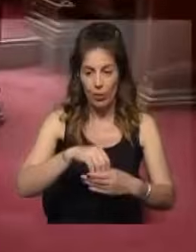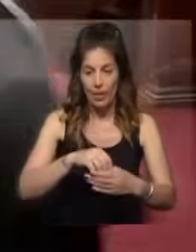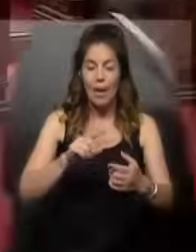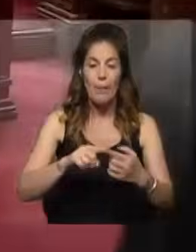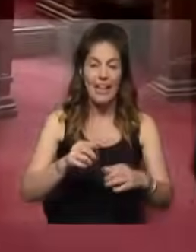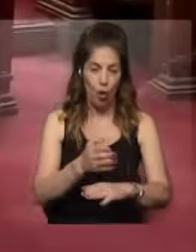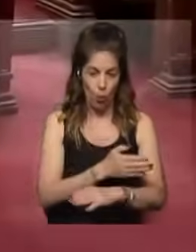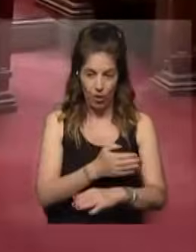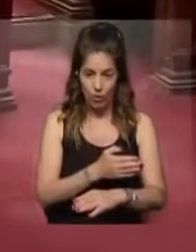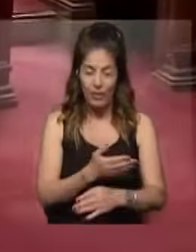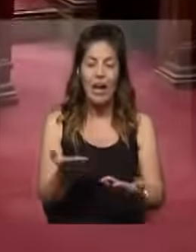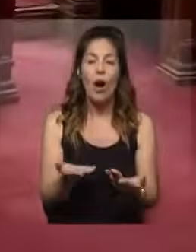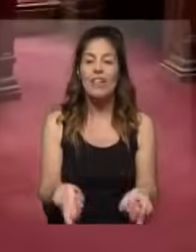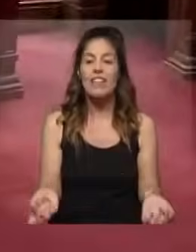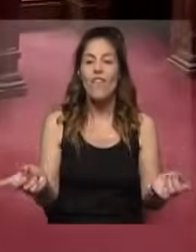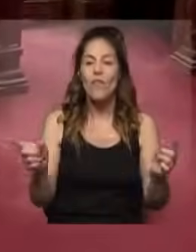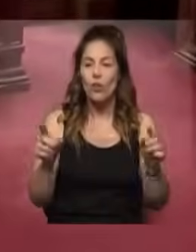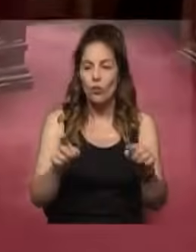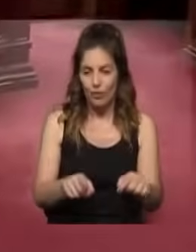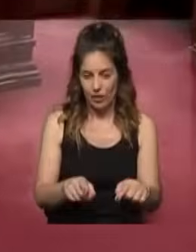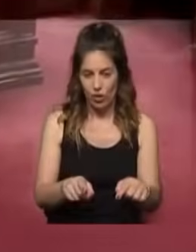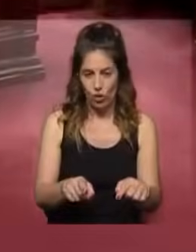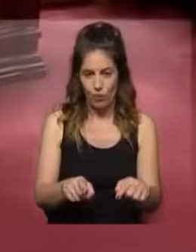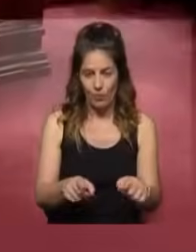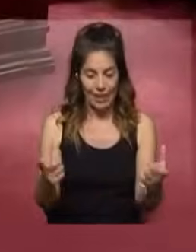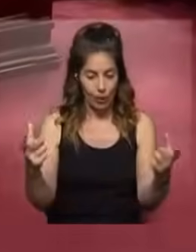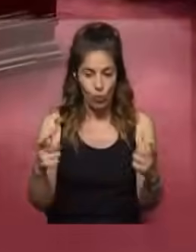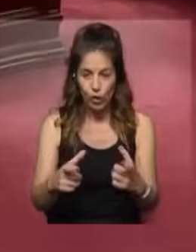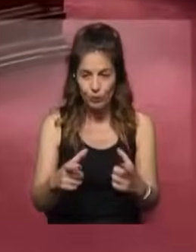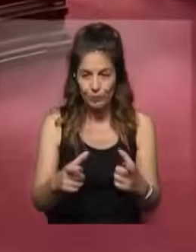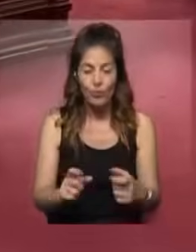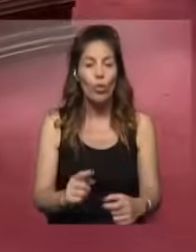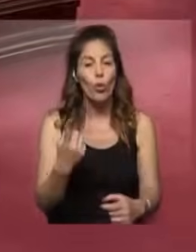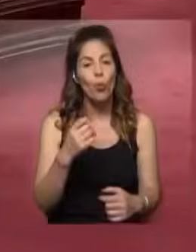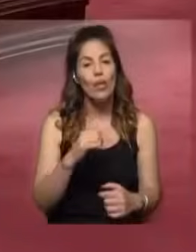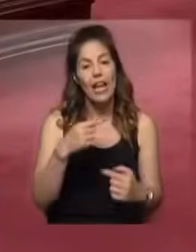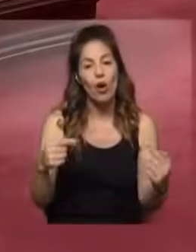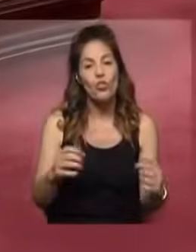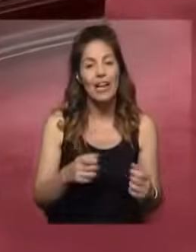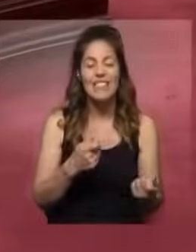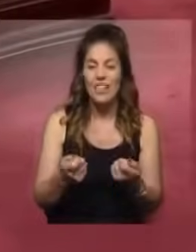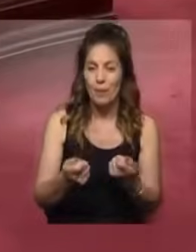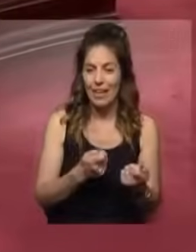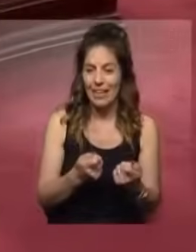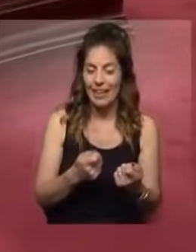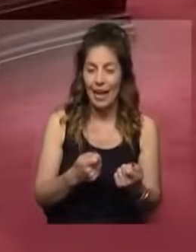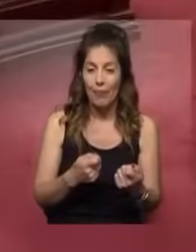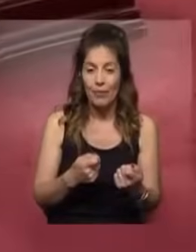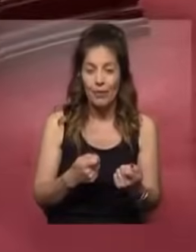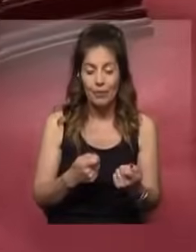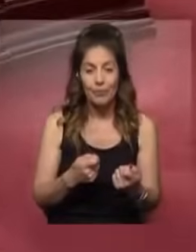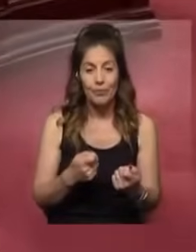está retomando la la sesión y una de las cosas que se maneja este a propósito